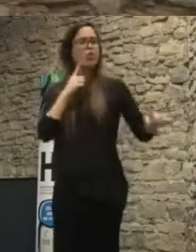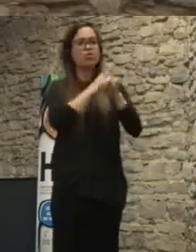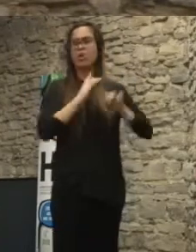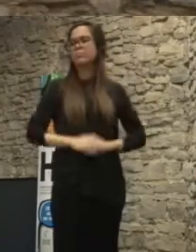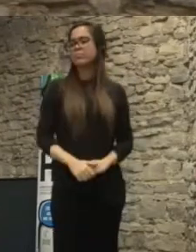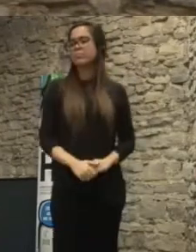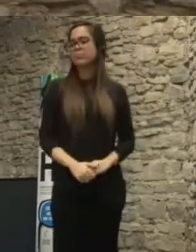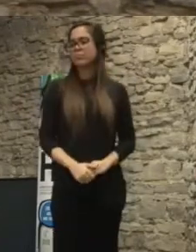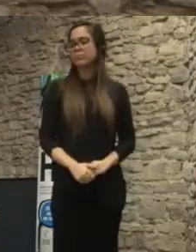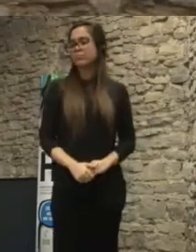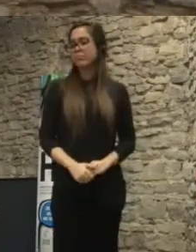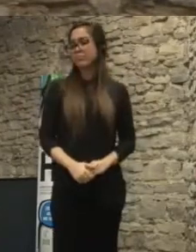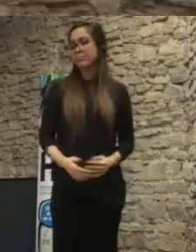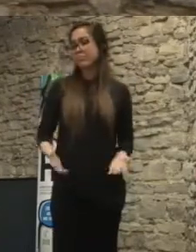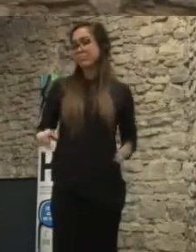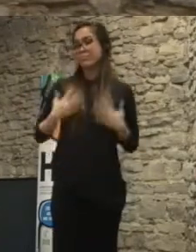Bueno,